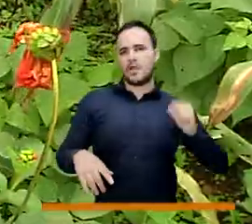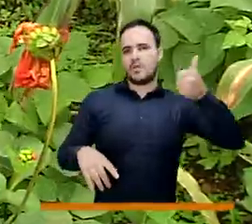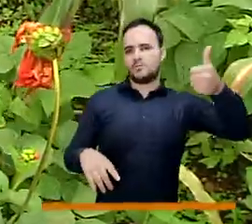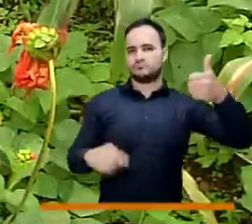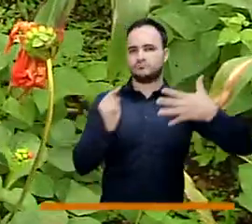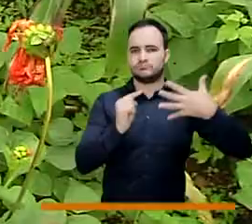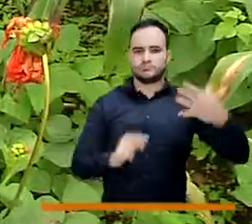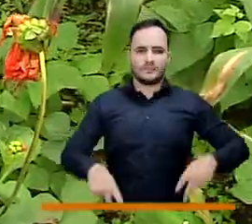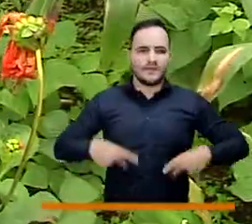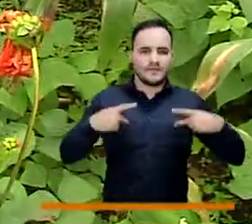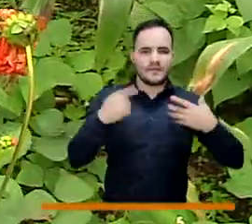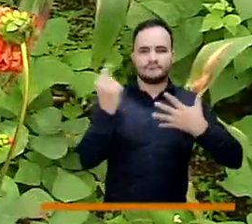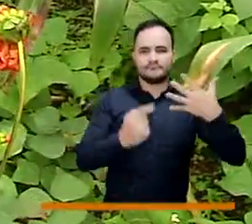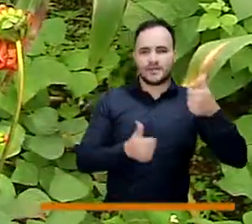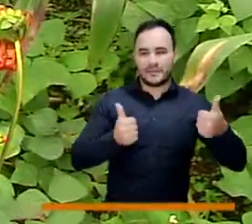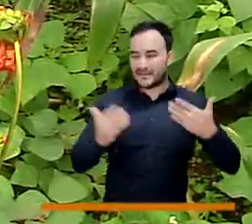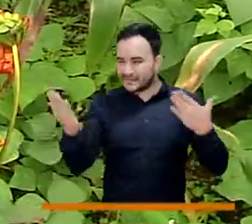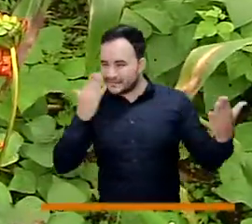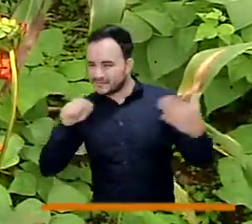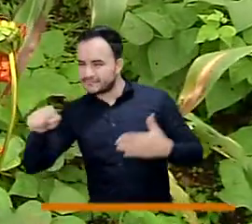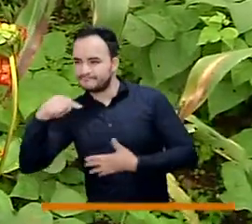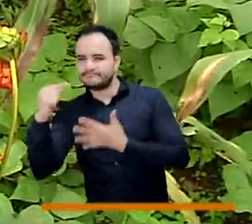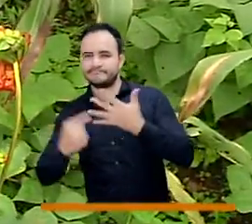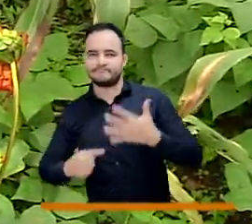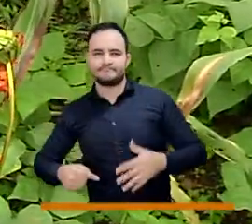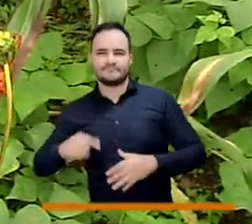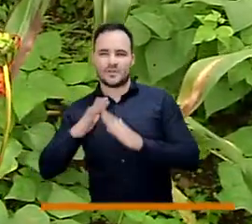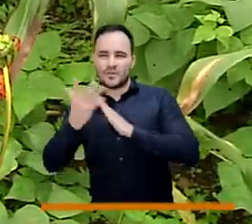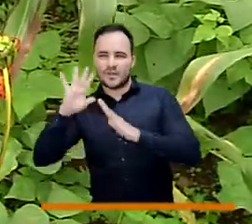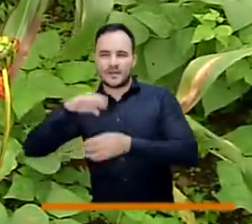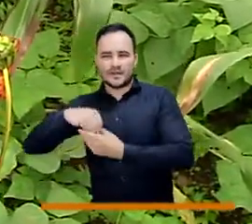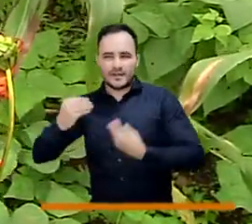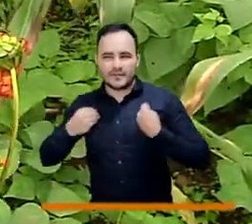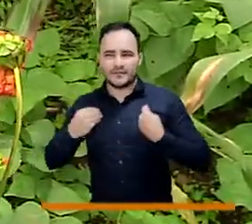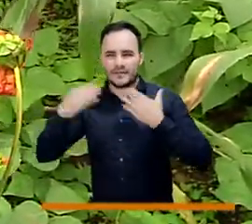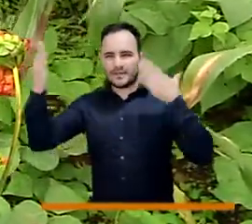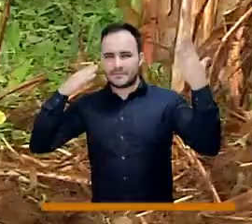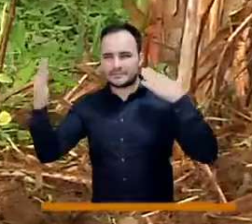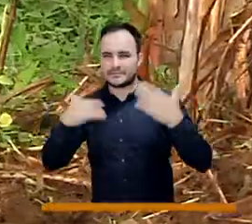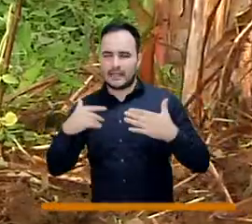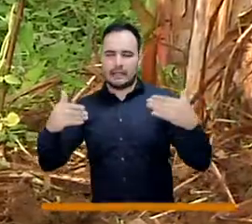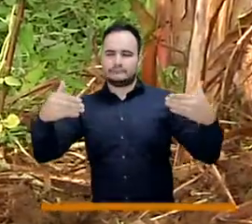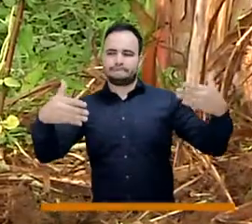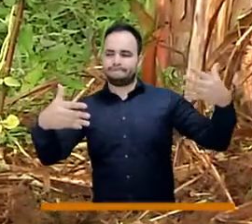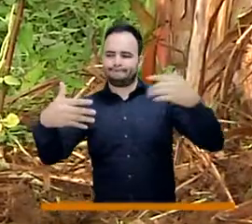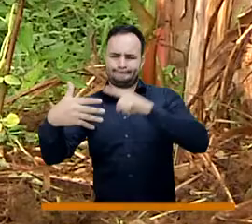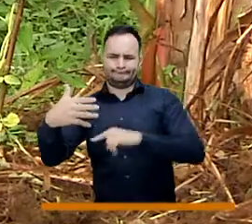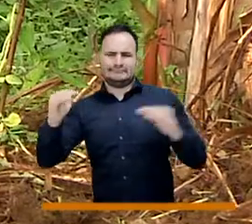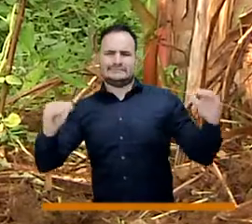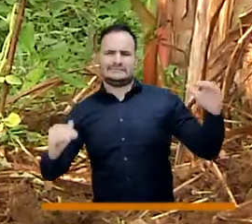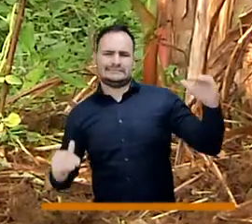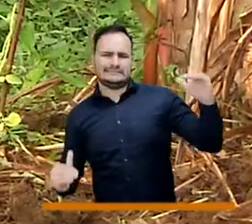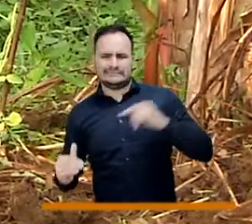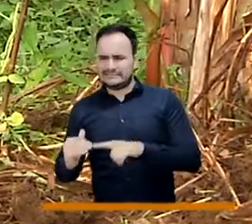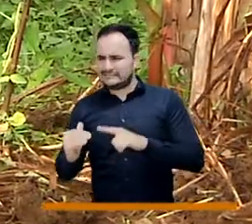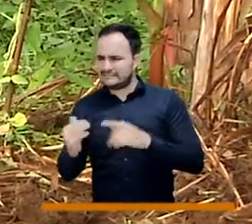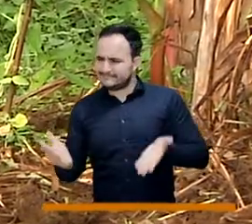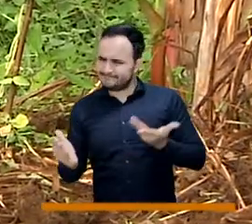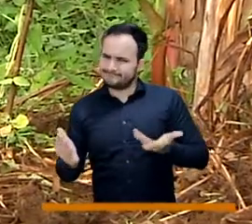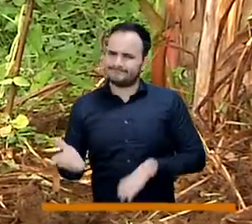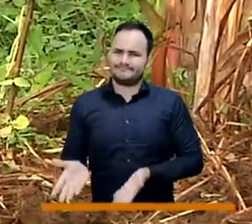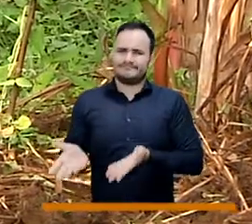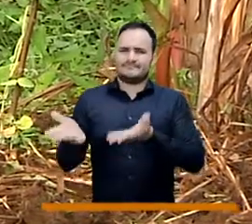unas mejores condiciones de vida y atención en comparación con las mujeres rurales y campesinas y sobre todo aquellas que están ubicadas en las